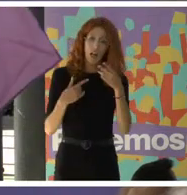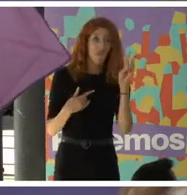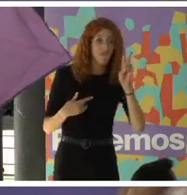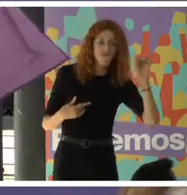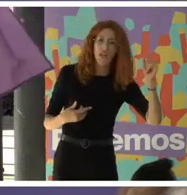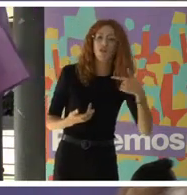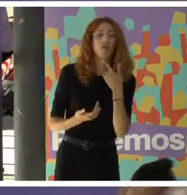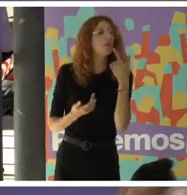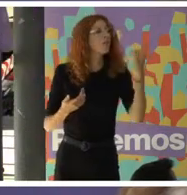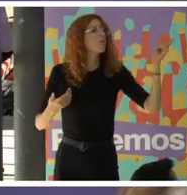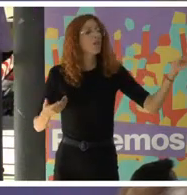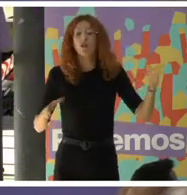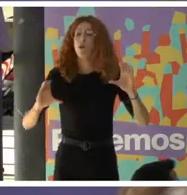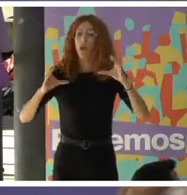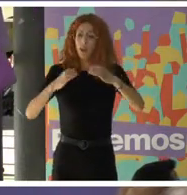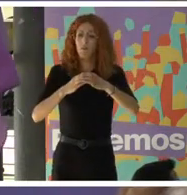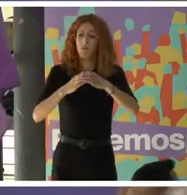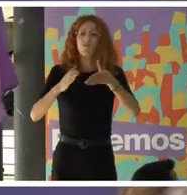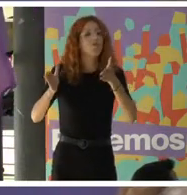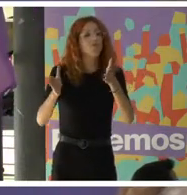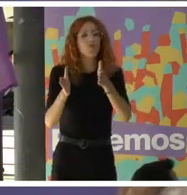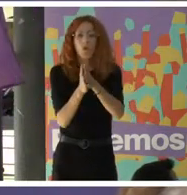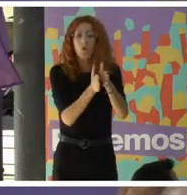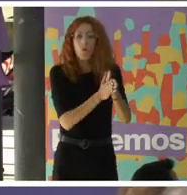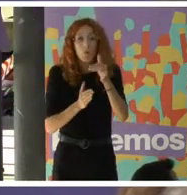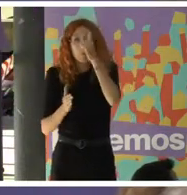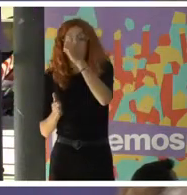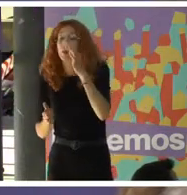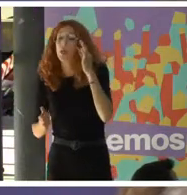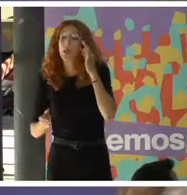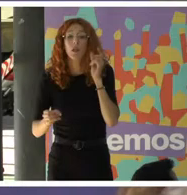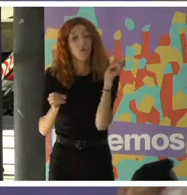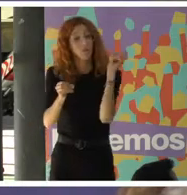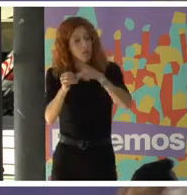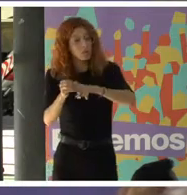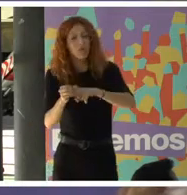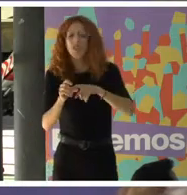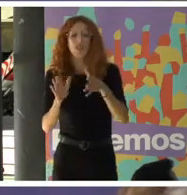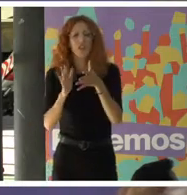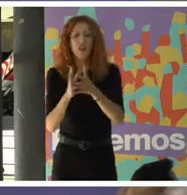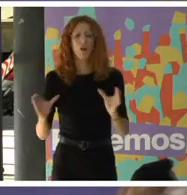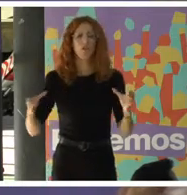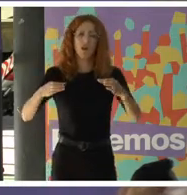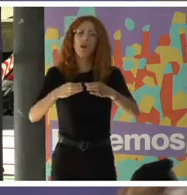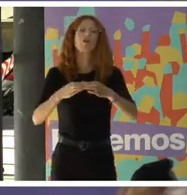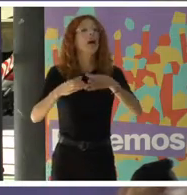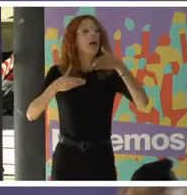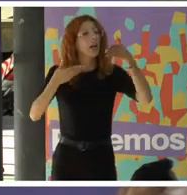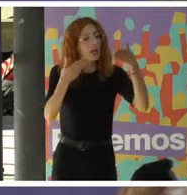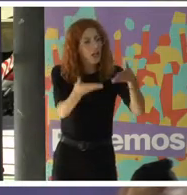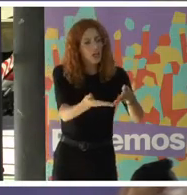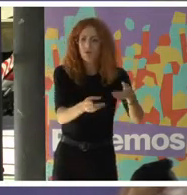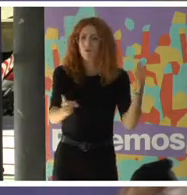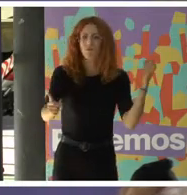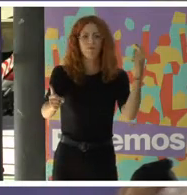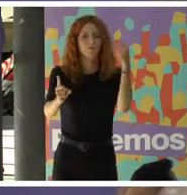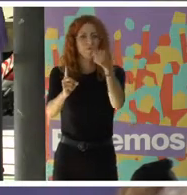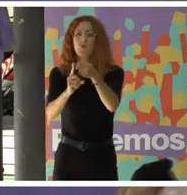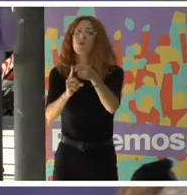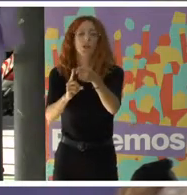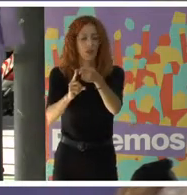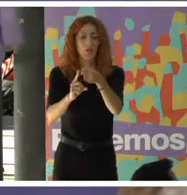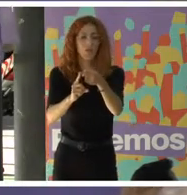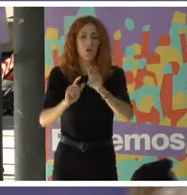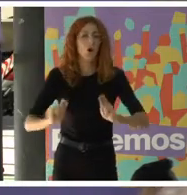son un equipo. Y la militancia de Podemos en la región de Murcia es un equipo. Y esa, compañeros y compañeras, es la clave de todos los